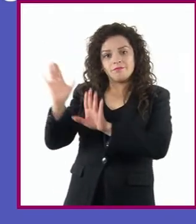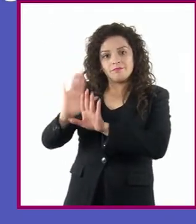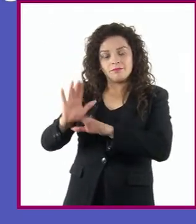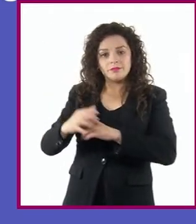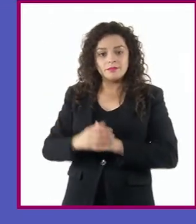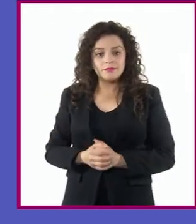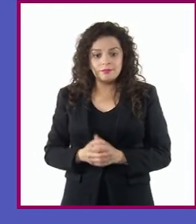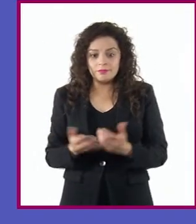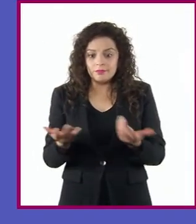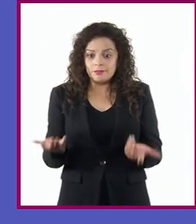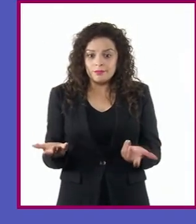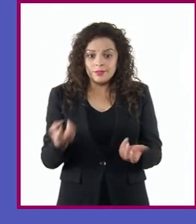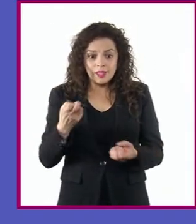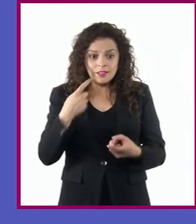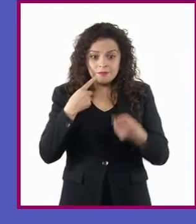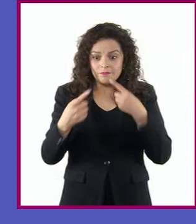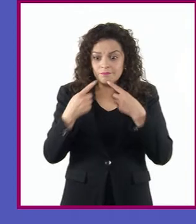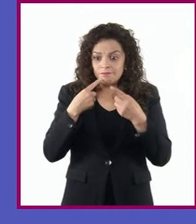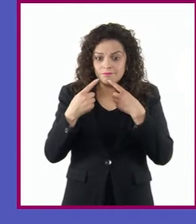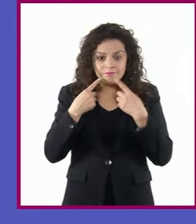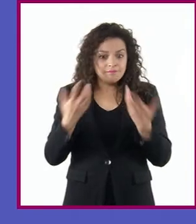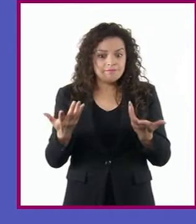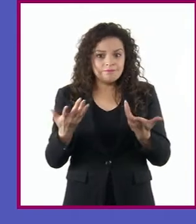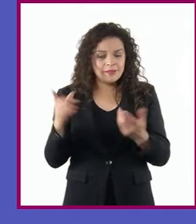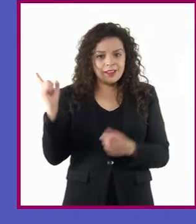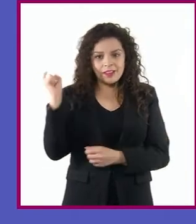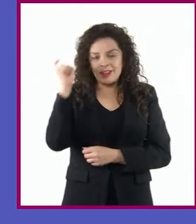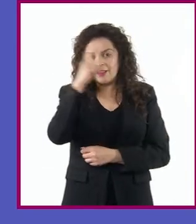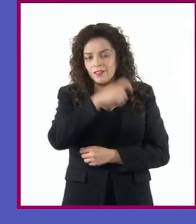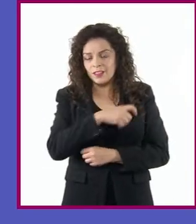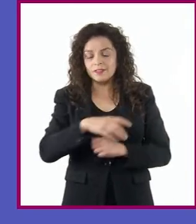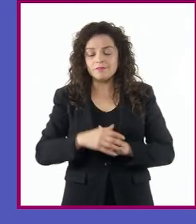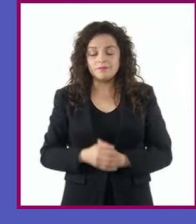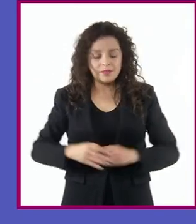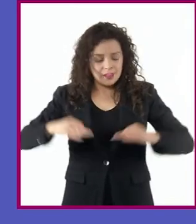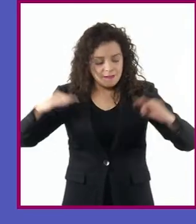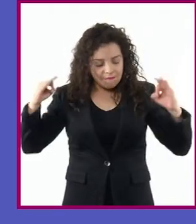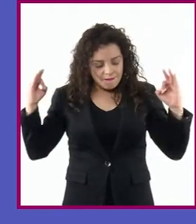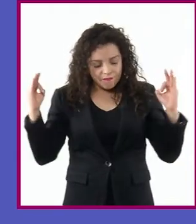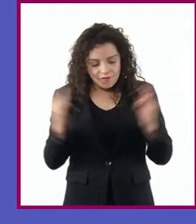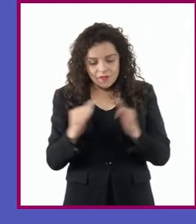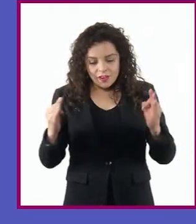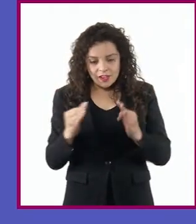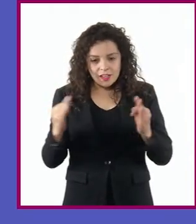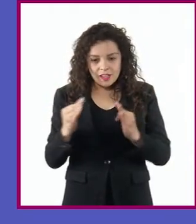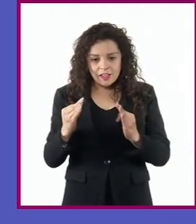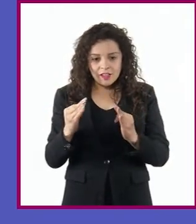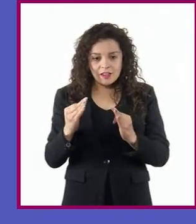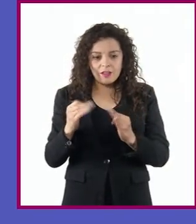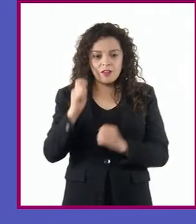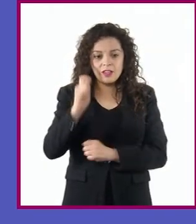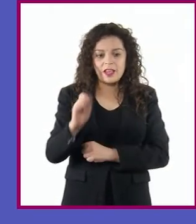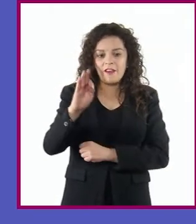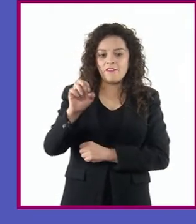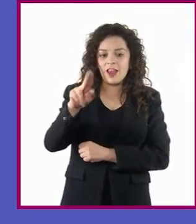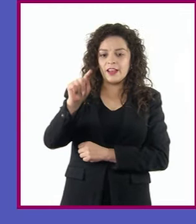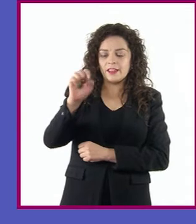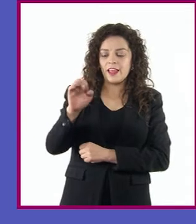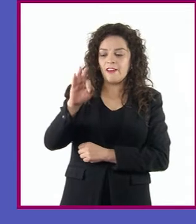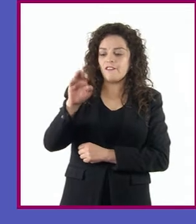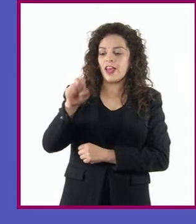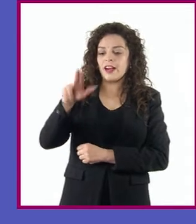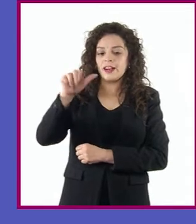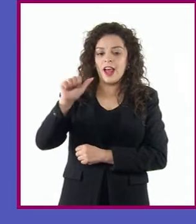sordos. Qué frío hacía en la llanura de la Ferté, Fernán, la última